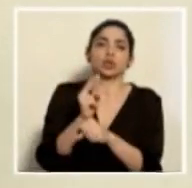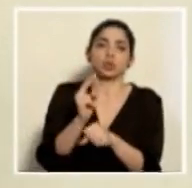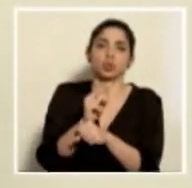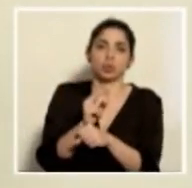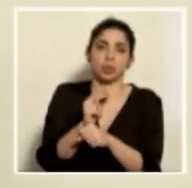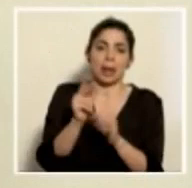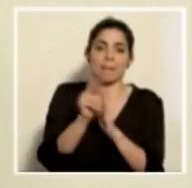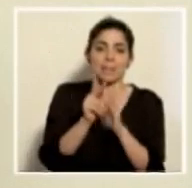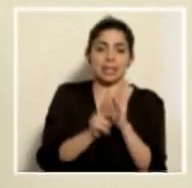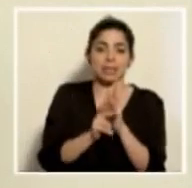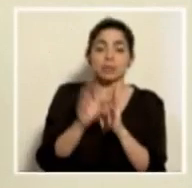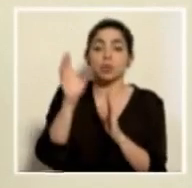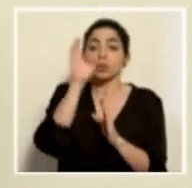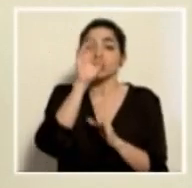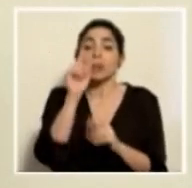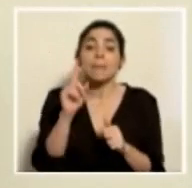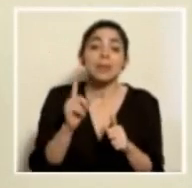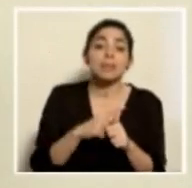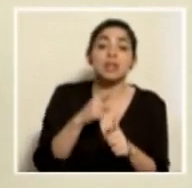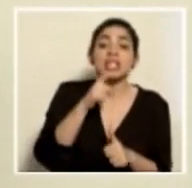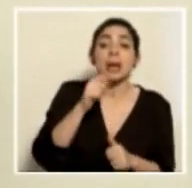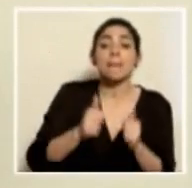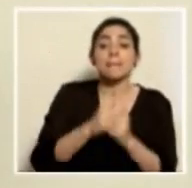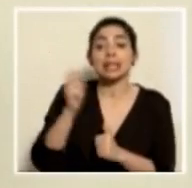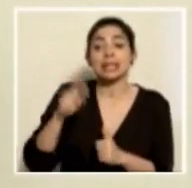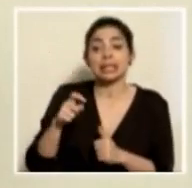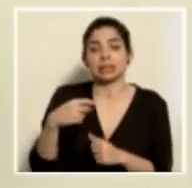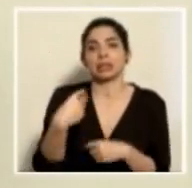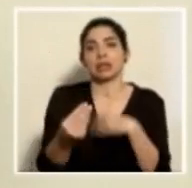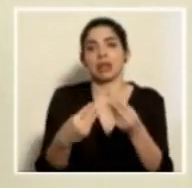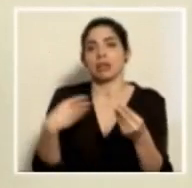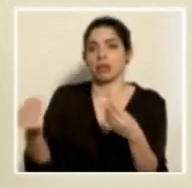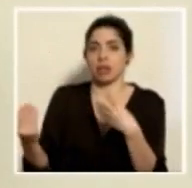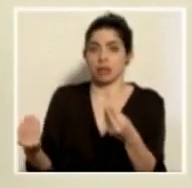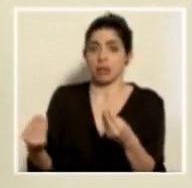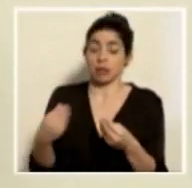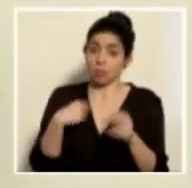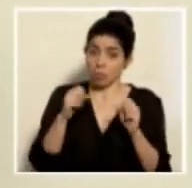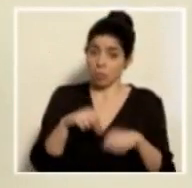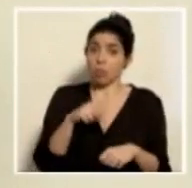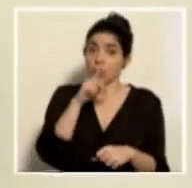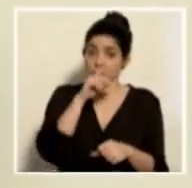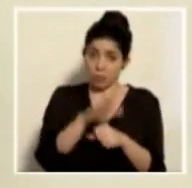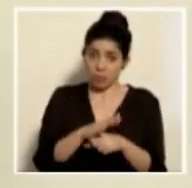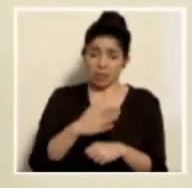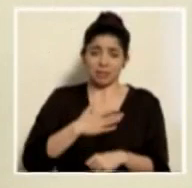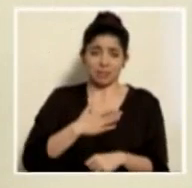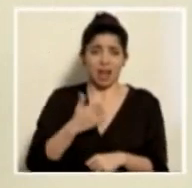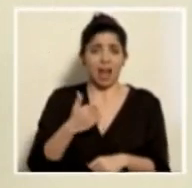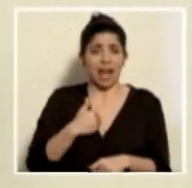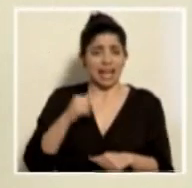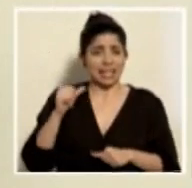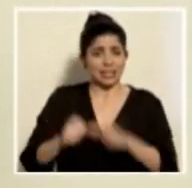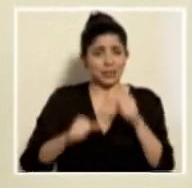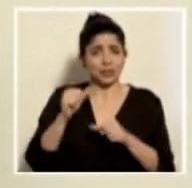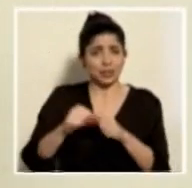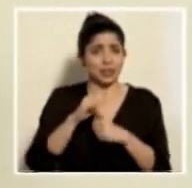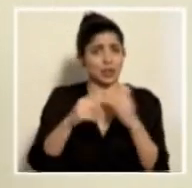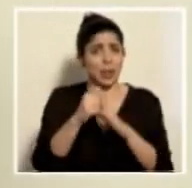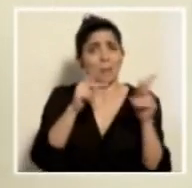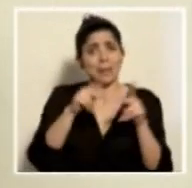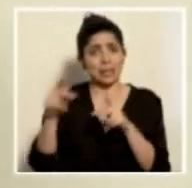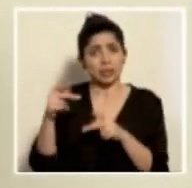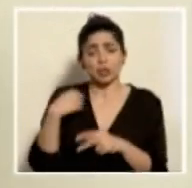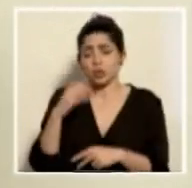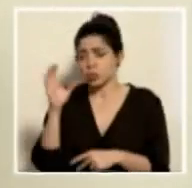de llegar primero a quien más lo está necesitando. Y le puedo prometer el esfuerzo a las personas de